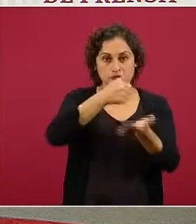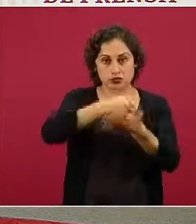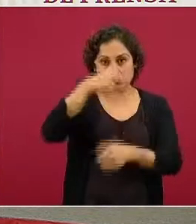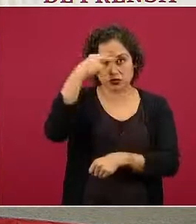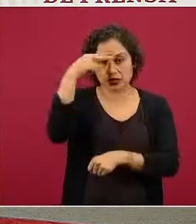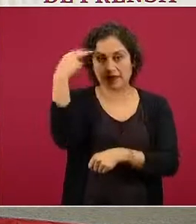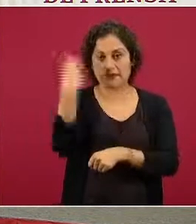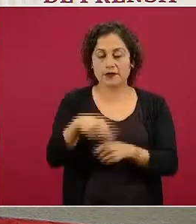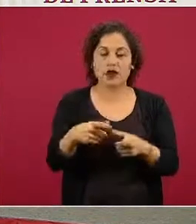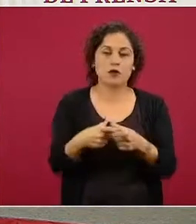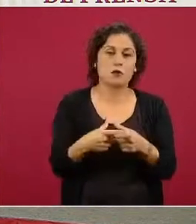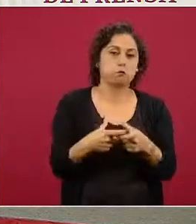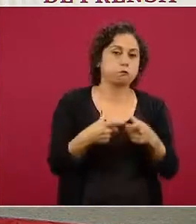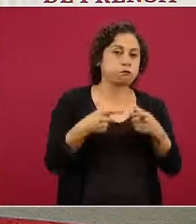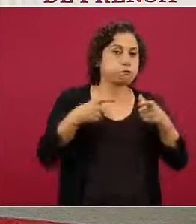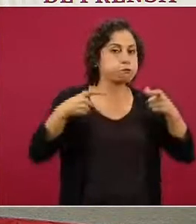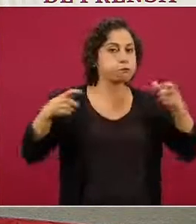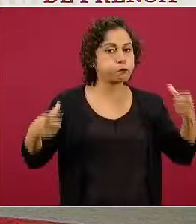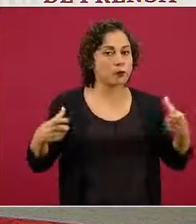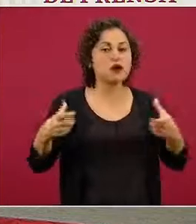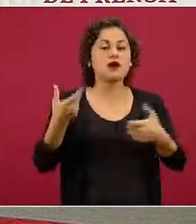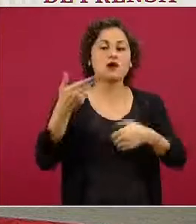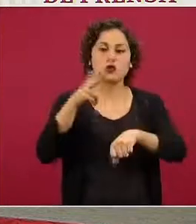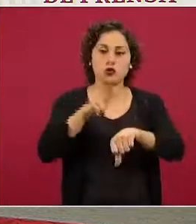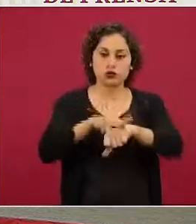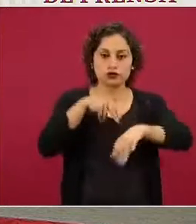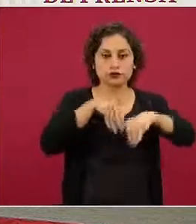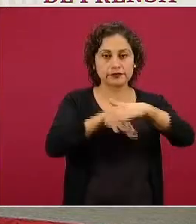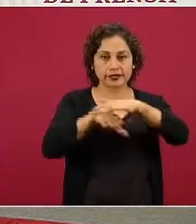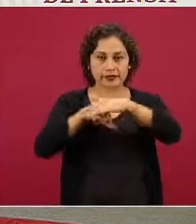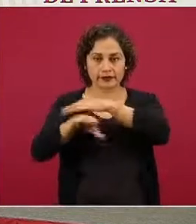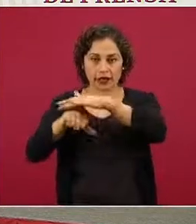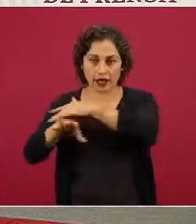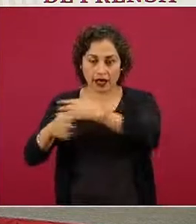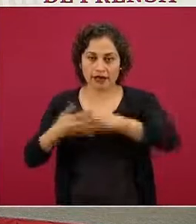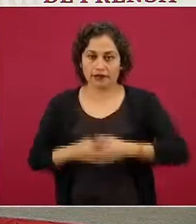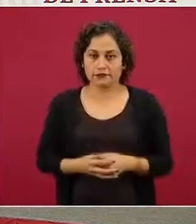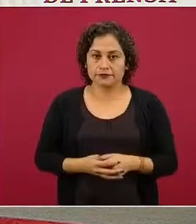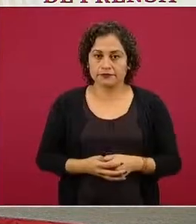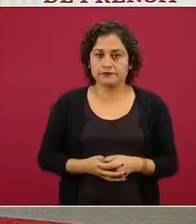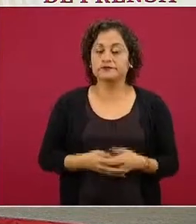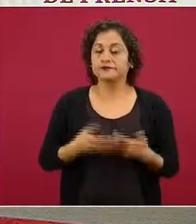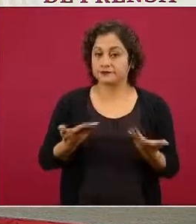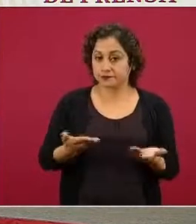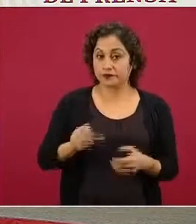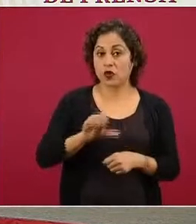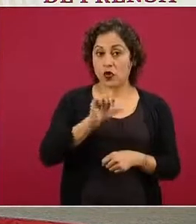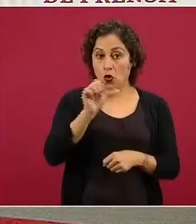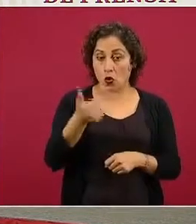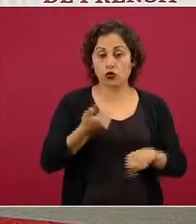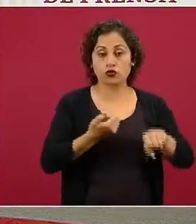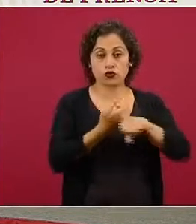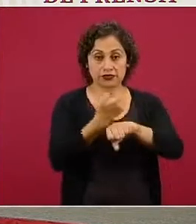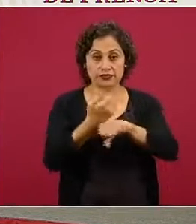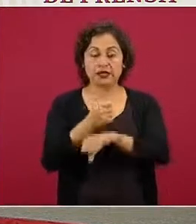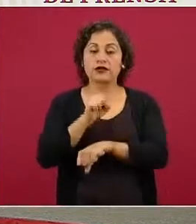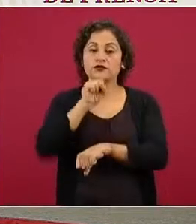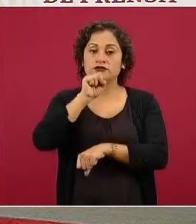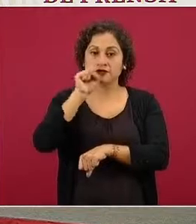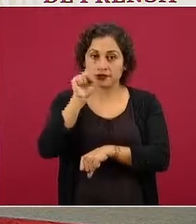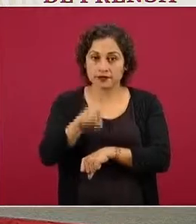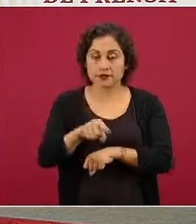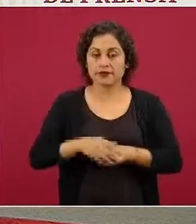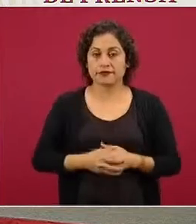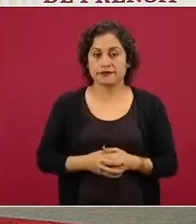en crecimiento en su ocupación hospitalaria, ¿sí? Al igual que algunas otras entidades federativas,